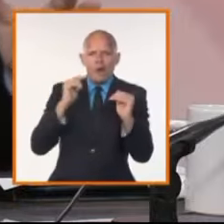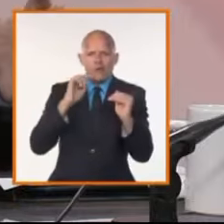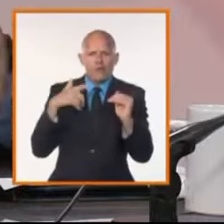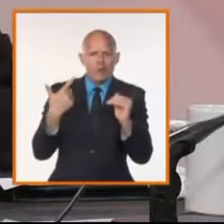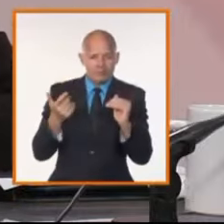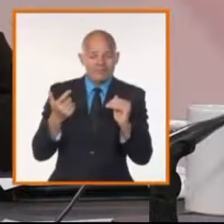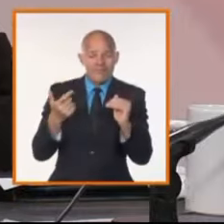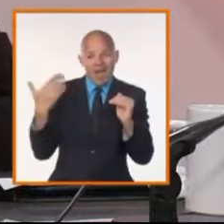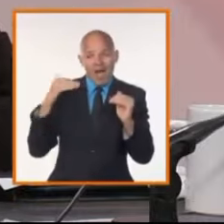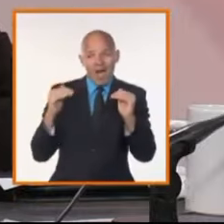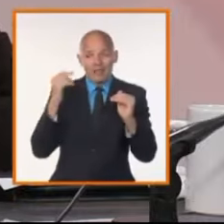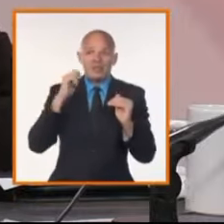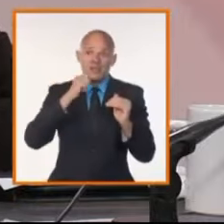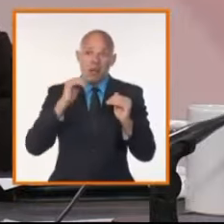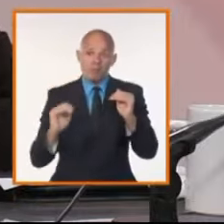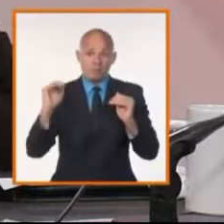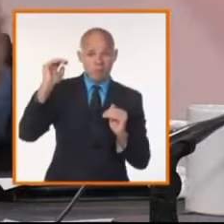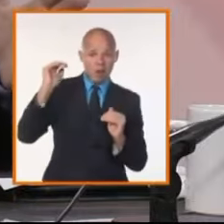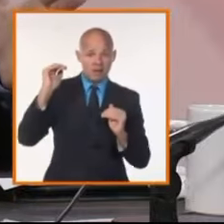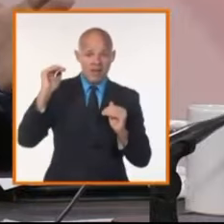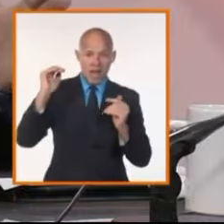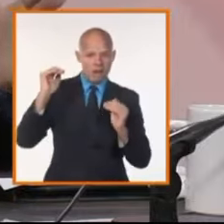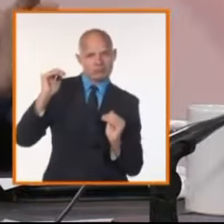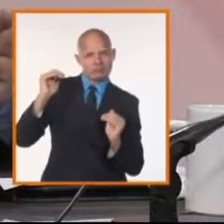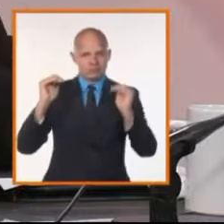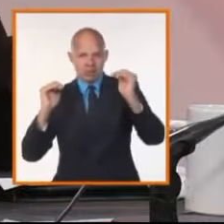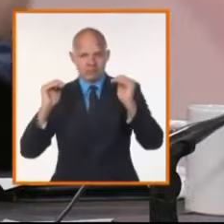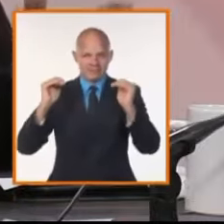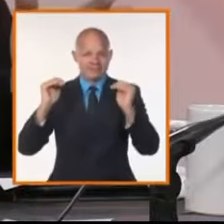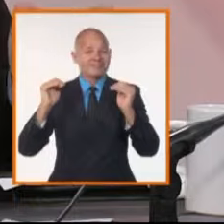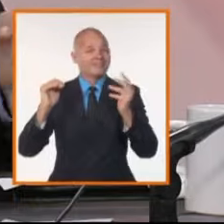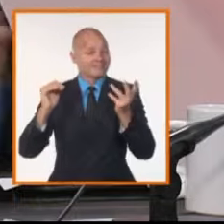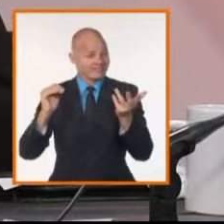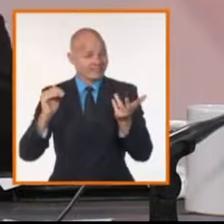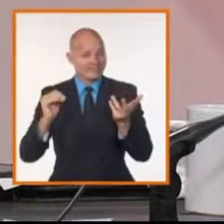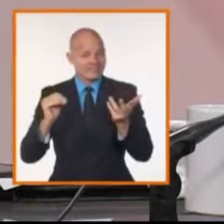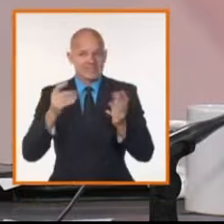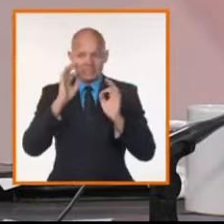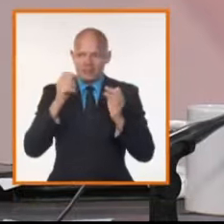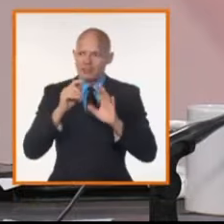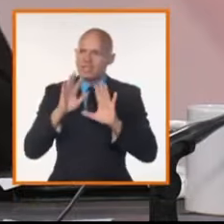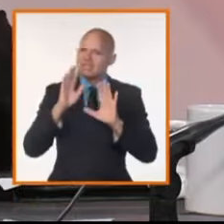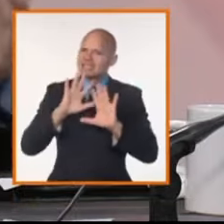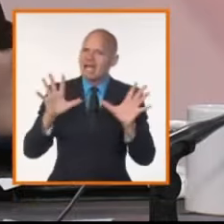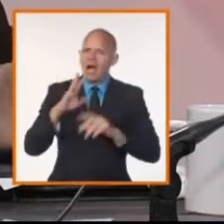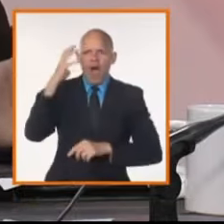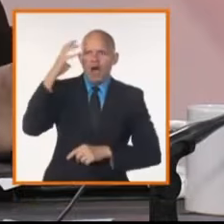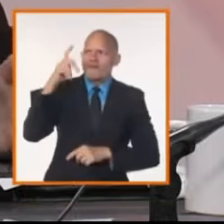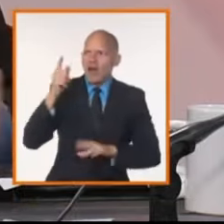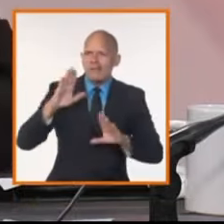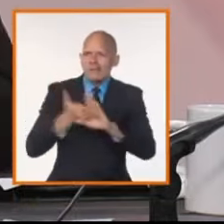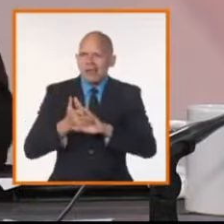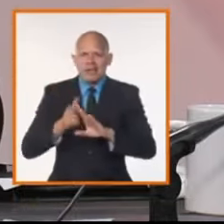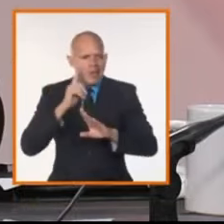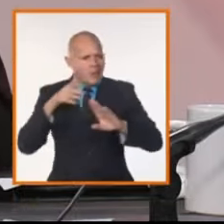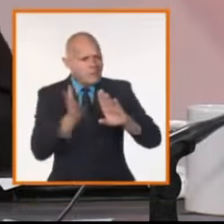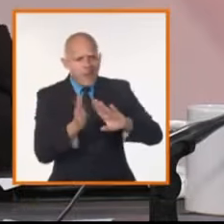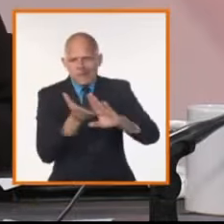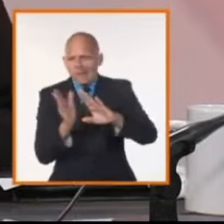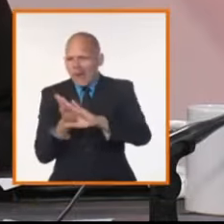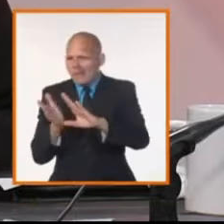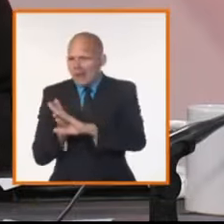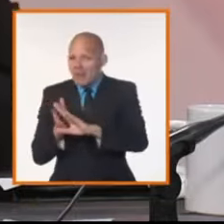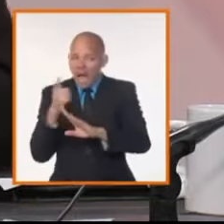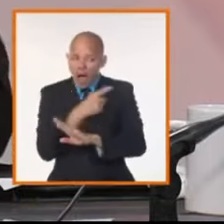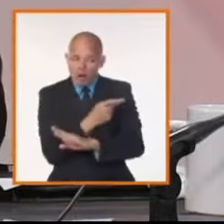medio siglo y que evidentemente pues no por gusto sanciones contra Rusia sanciones contra china desespero en Washington por este